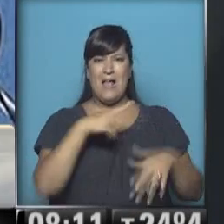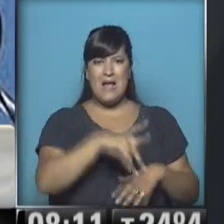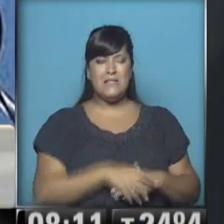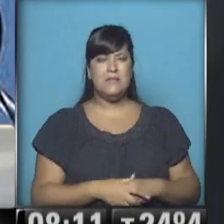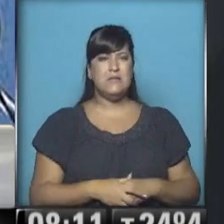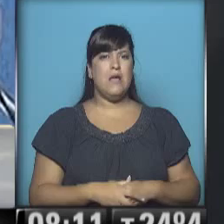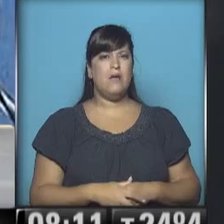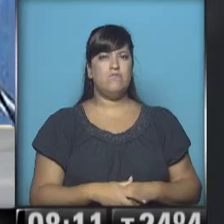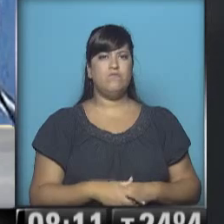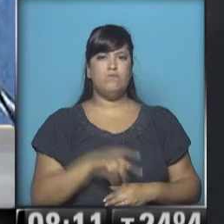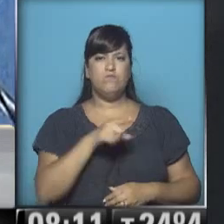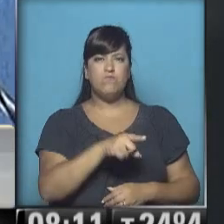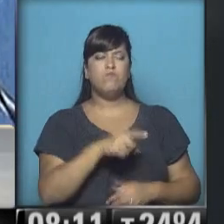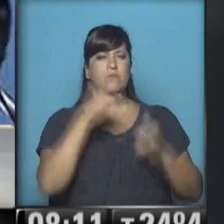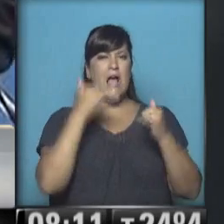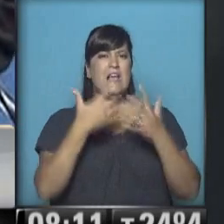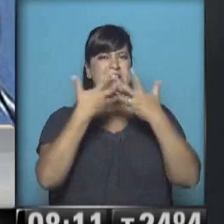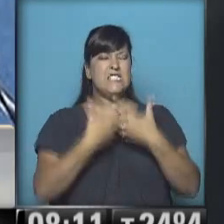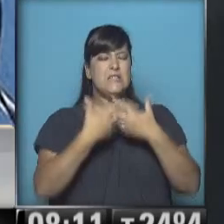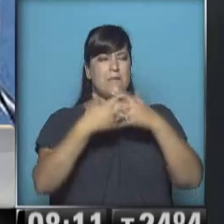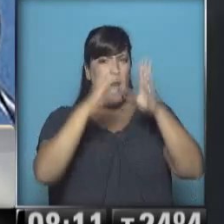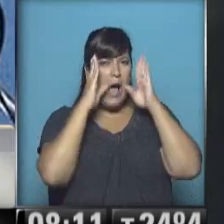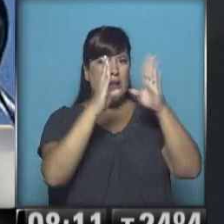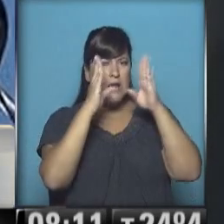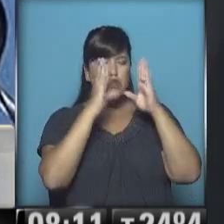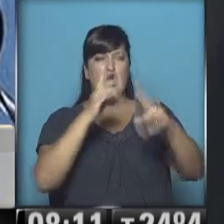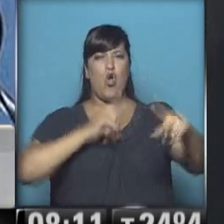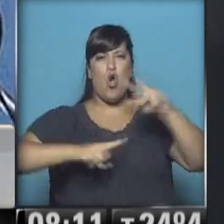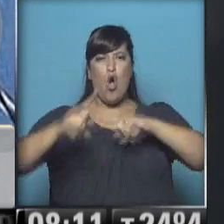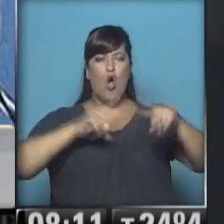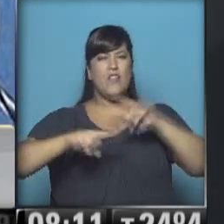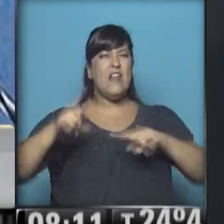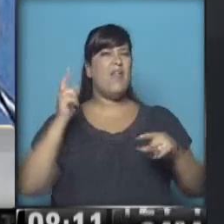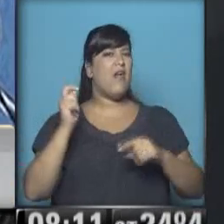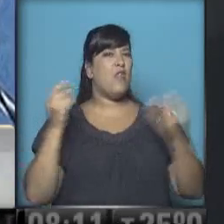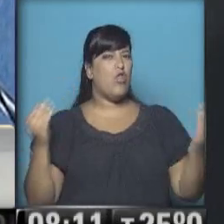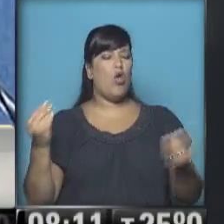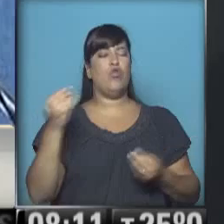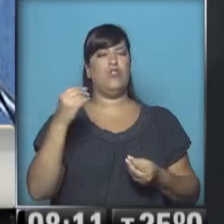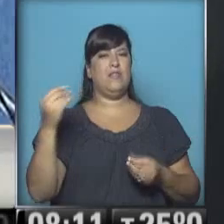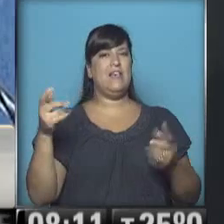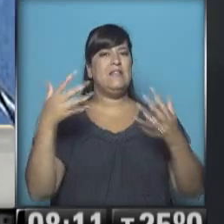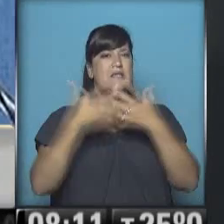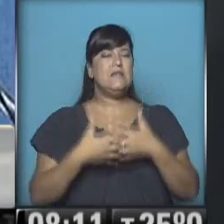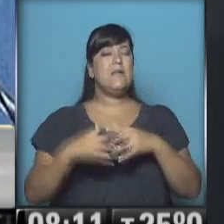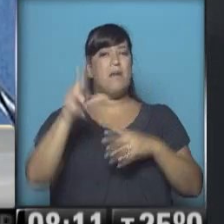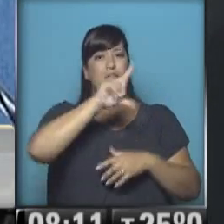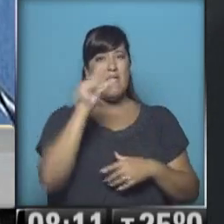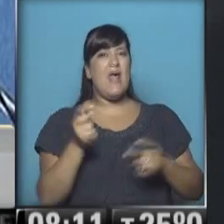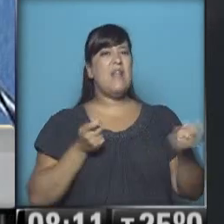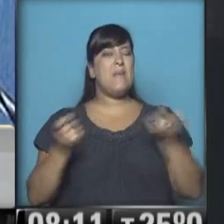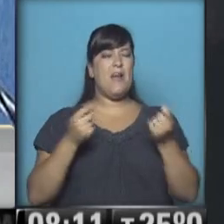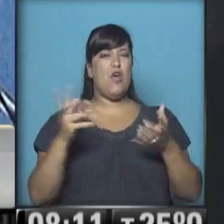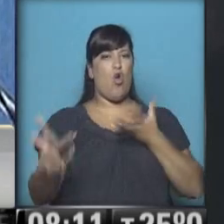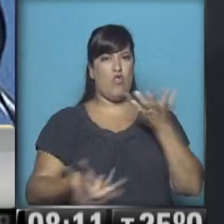se propicia un sistema de atención coordinada en el marco del sistema federal de manejo de fuego. En ese